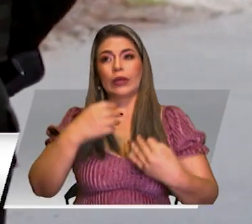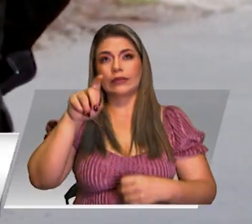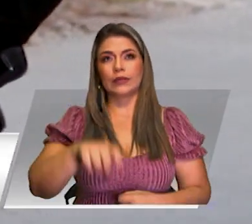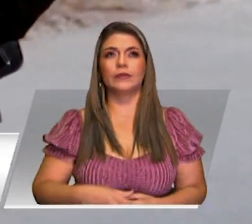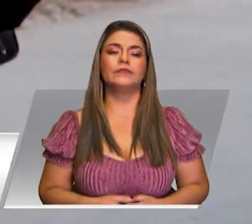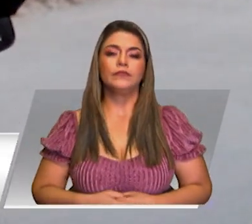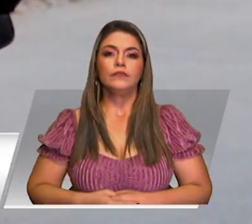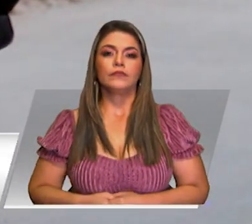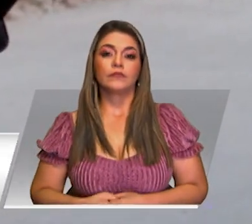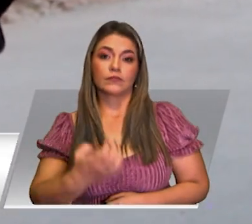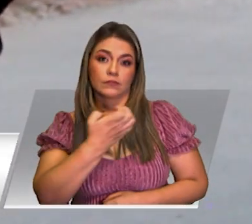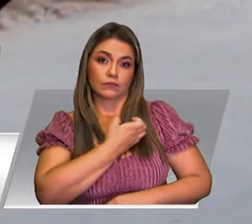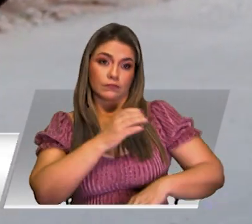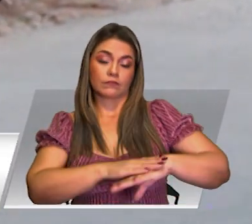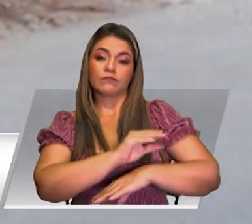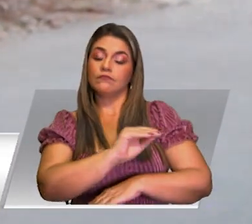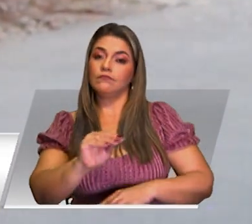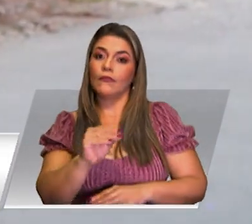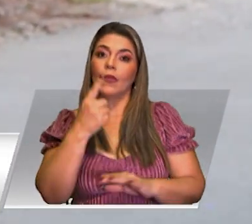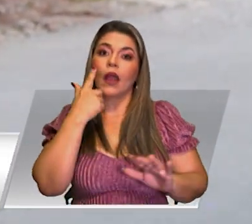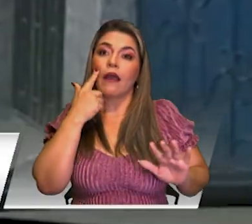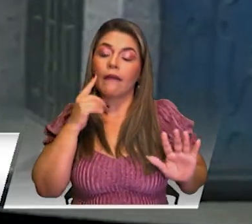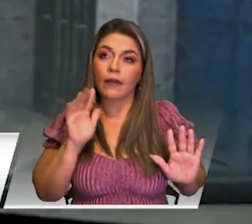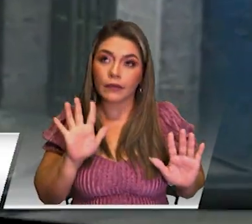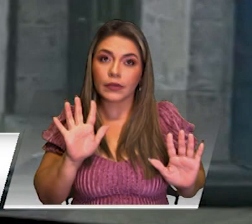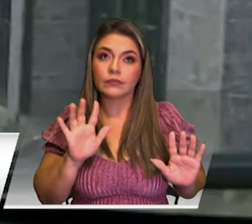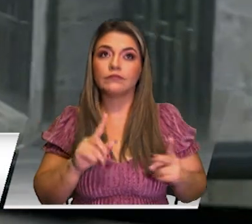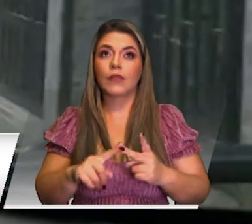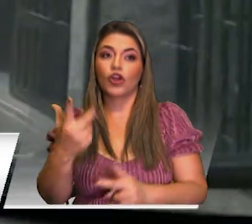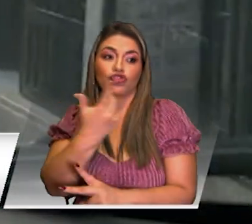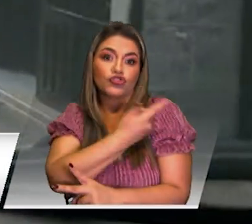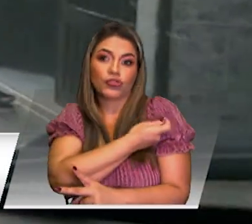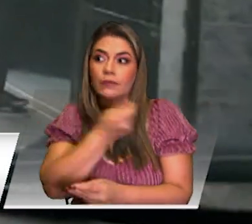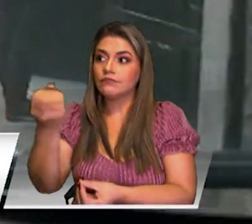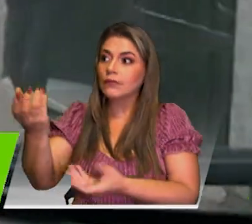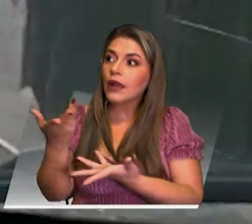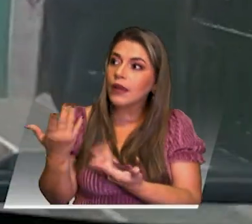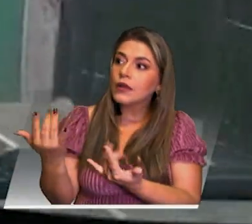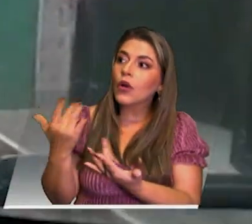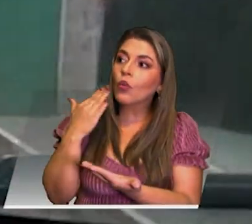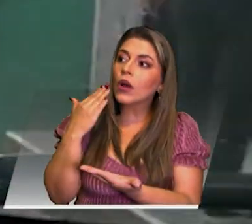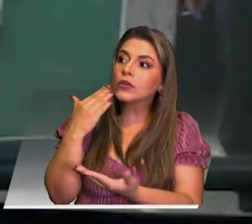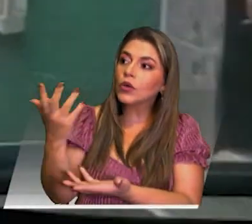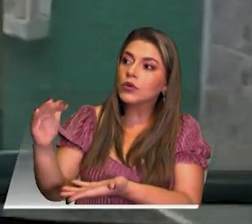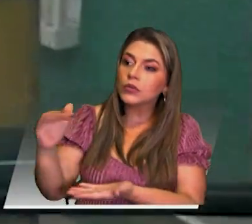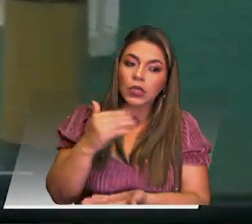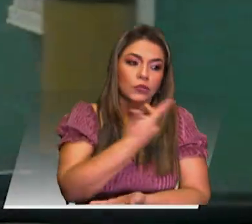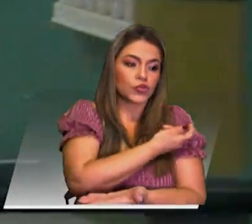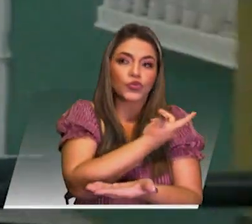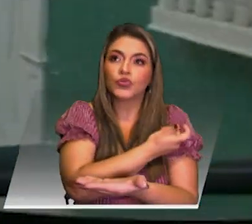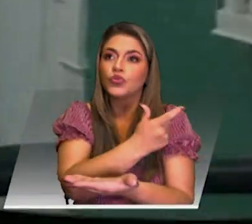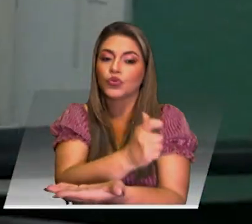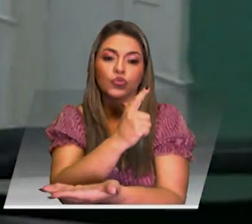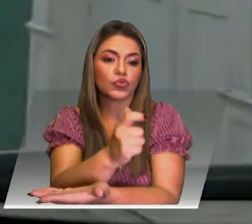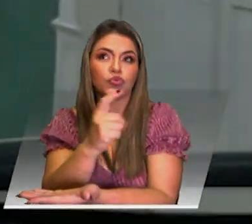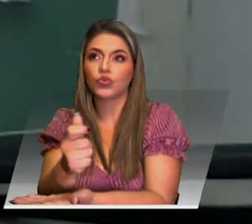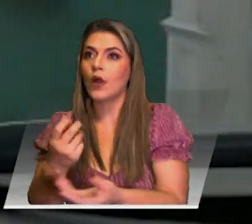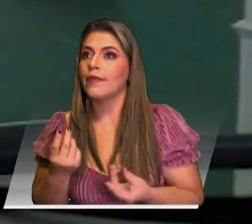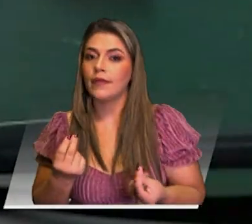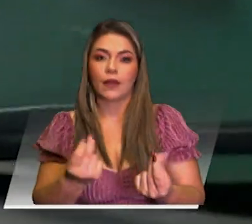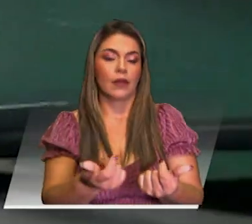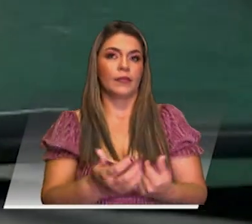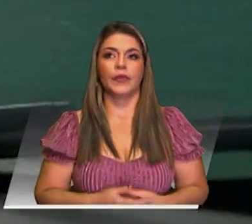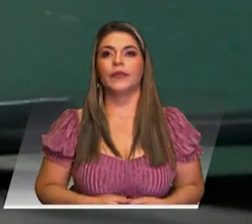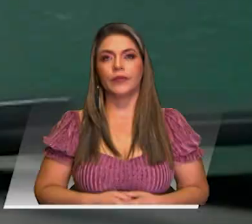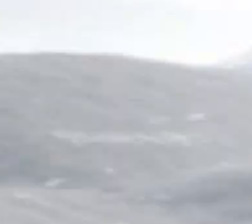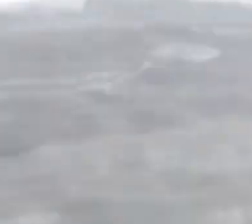afirmó que está a la espera de la llegada de más vacunas contra el congo y 19 para continuar con la inmunización en su